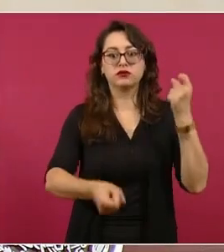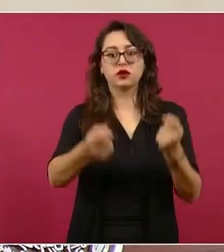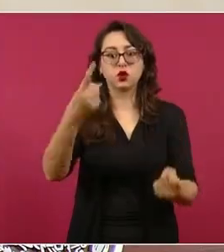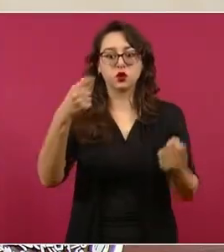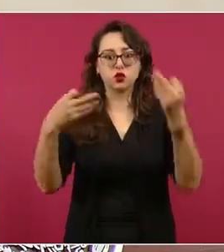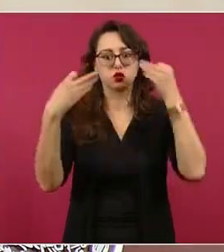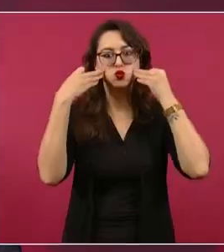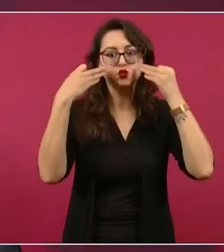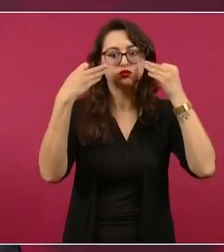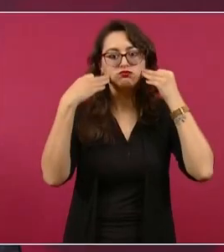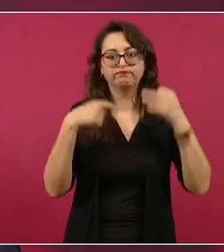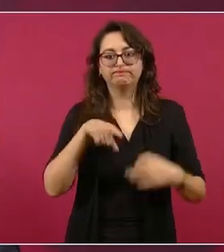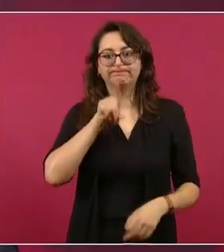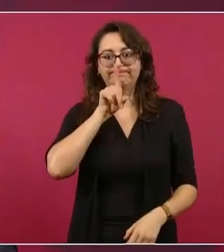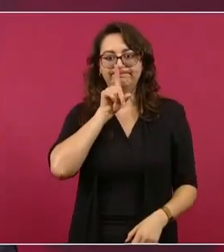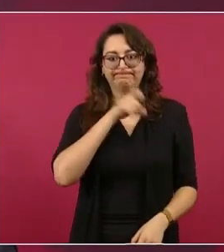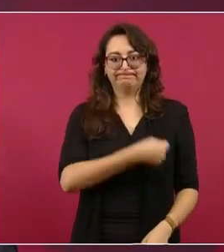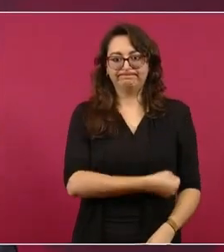pacto de silencio